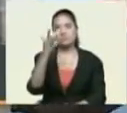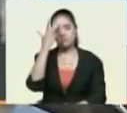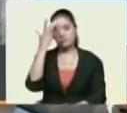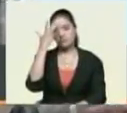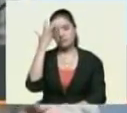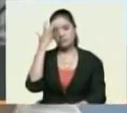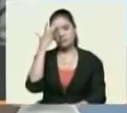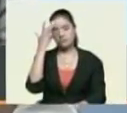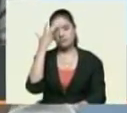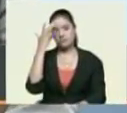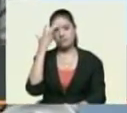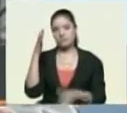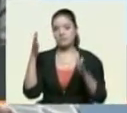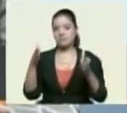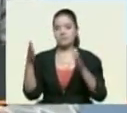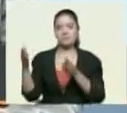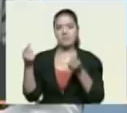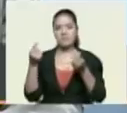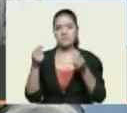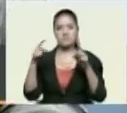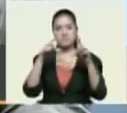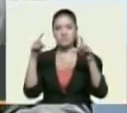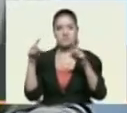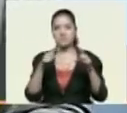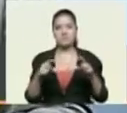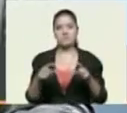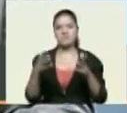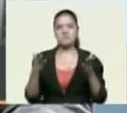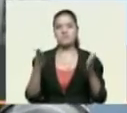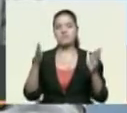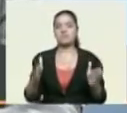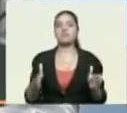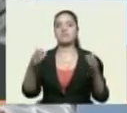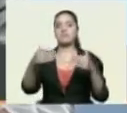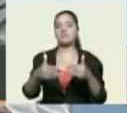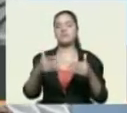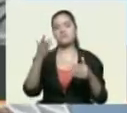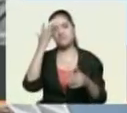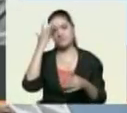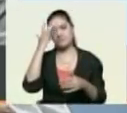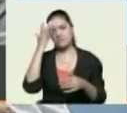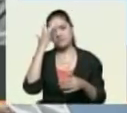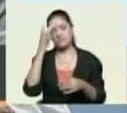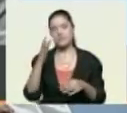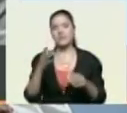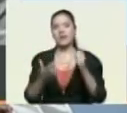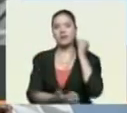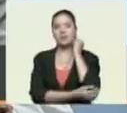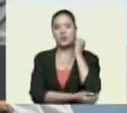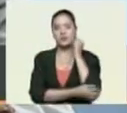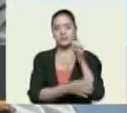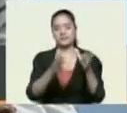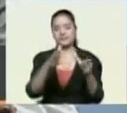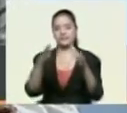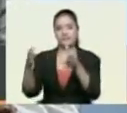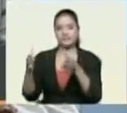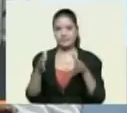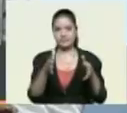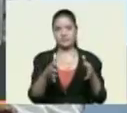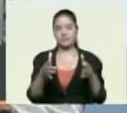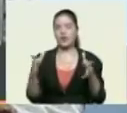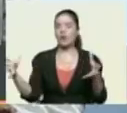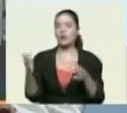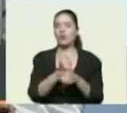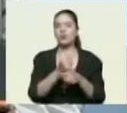Camuflajó ese dinero a través de cajas contentivas de toallas sanitarias. La suma